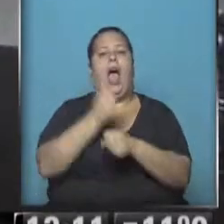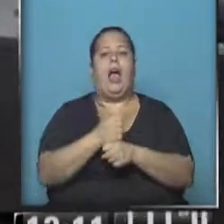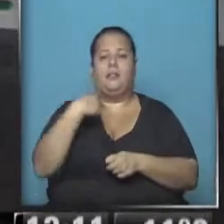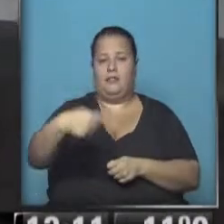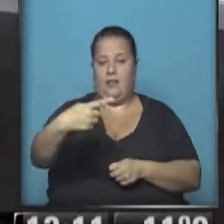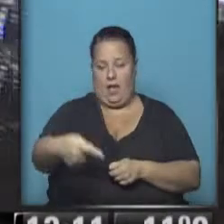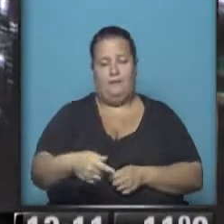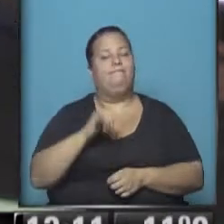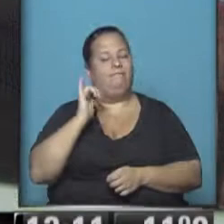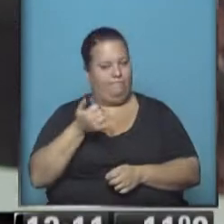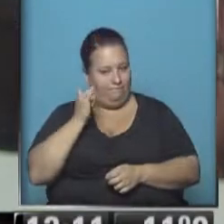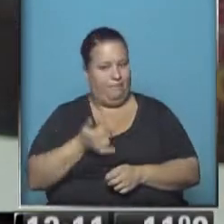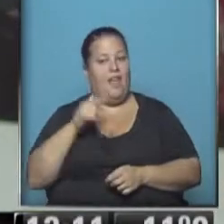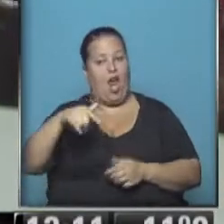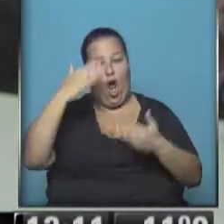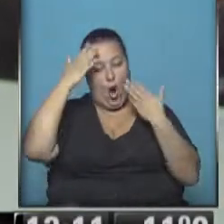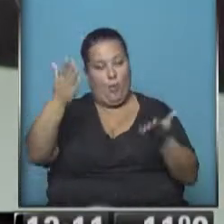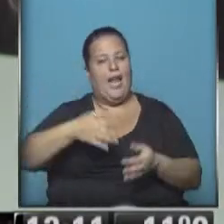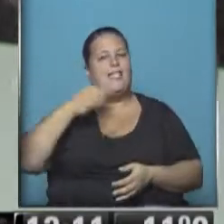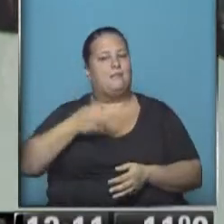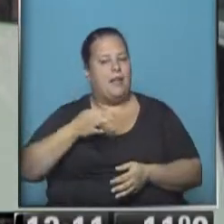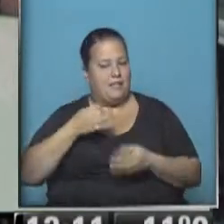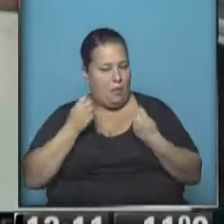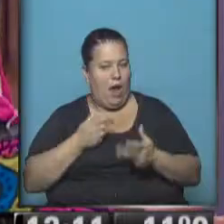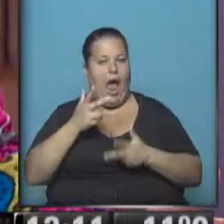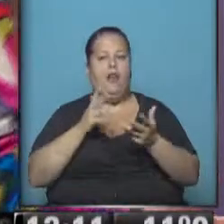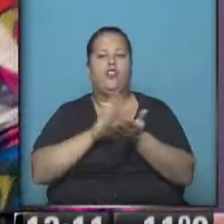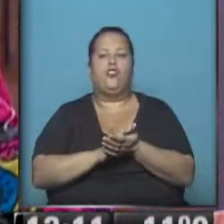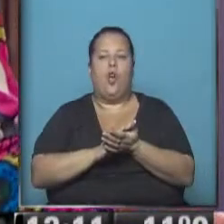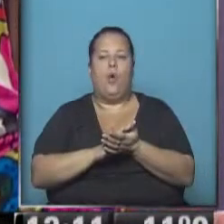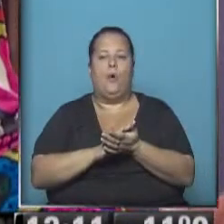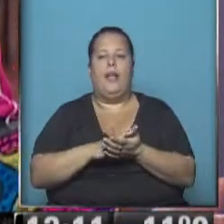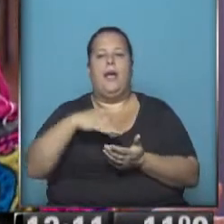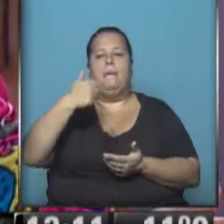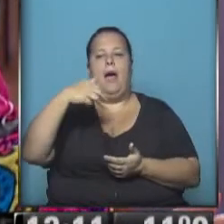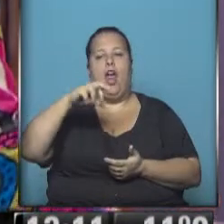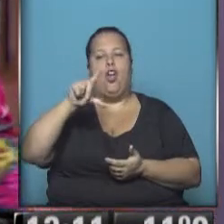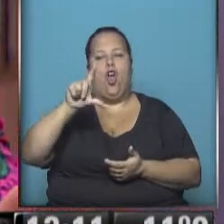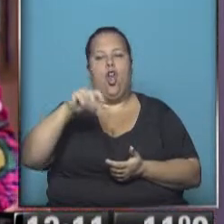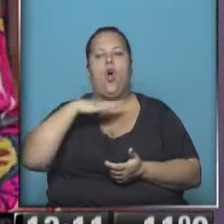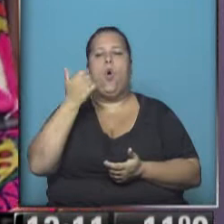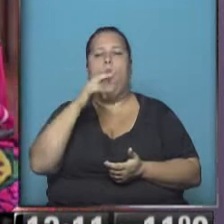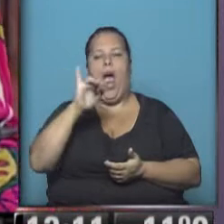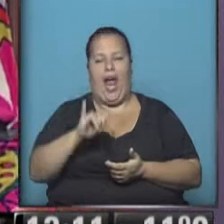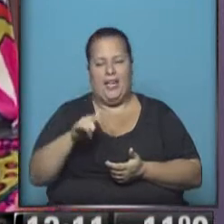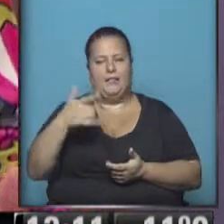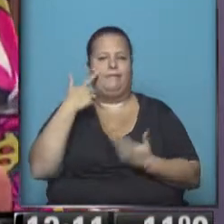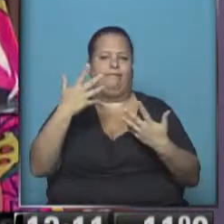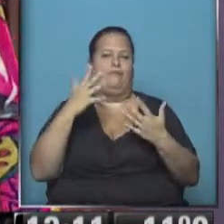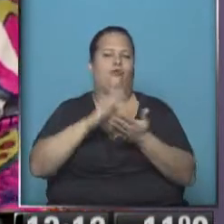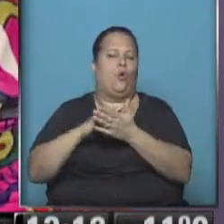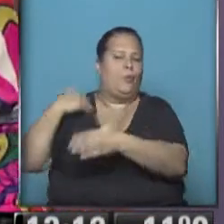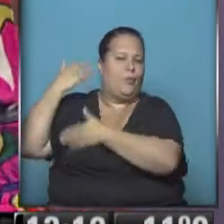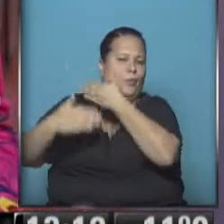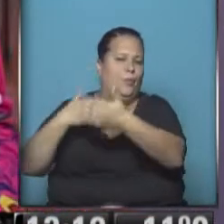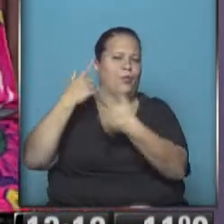próximos meses. Claro que sí, bueno, pero este homenaje es muy particular porque vamos a hablar del gran Manolo Juárez, que es un símbolo viviente de la